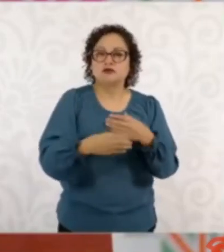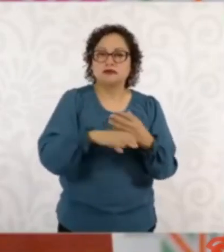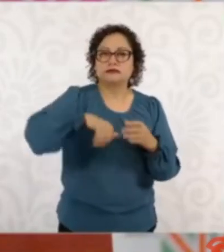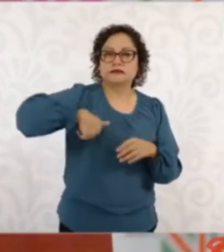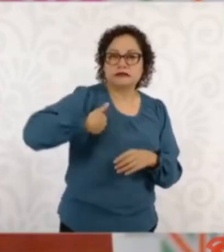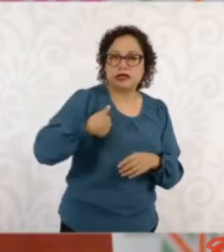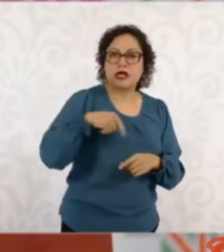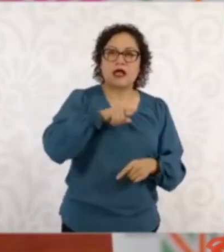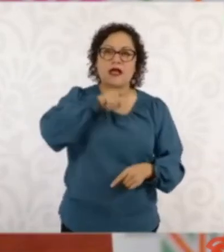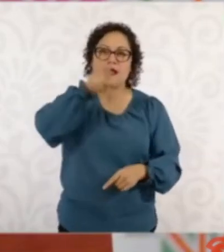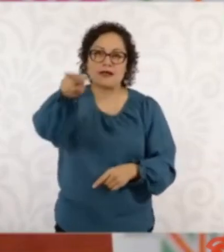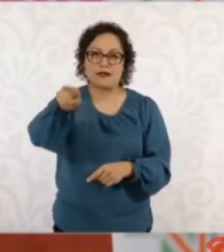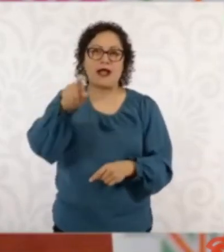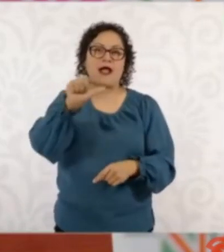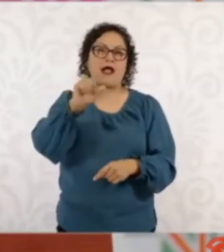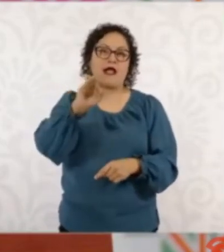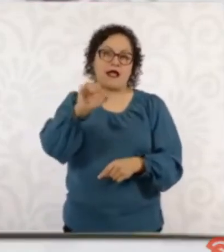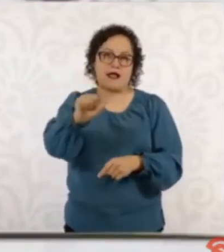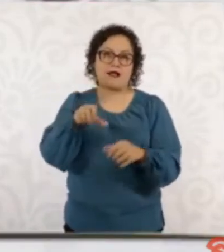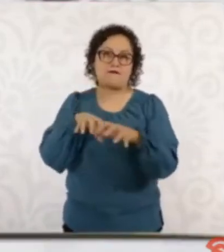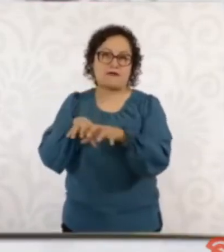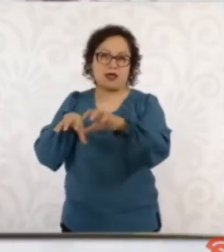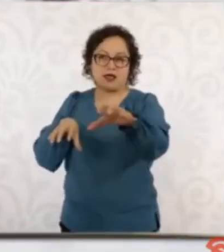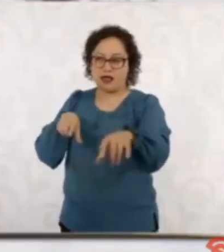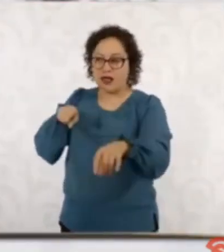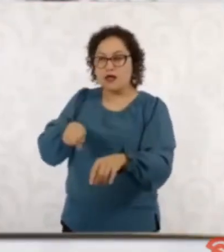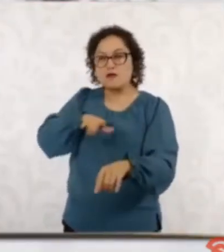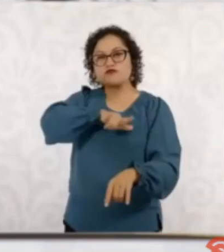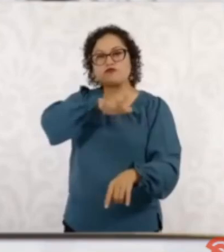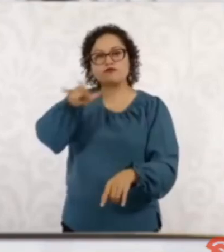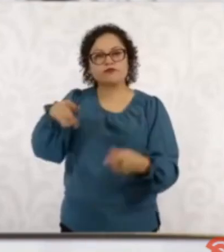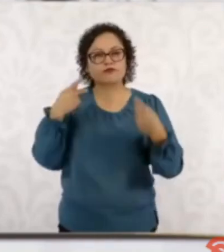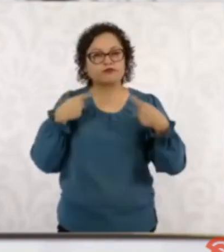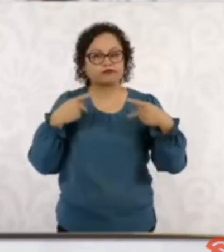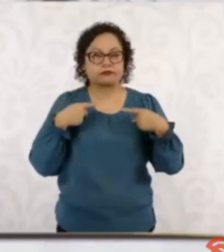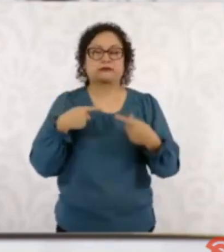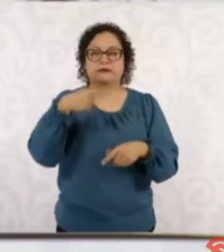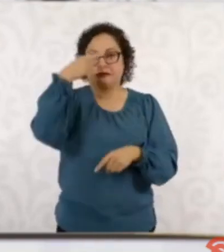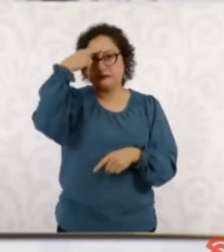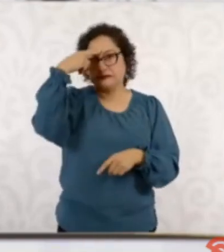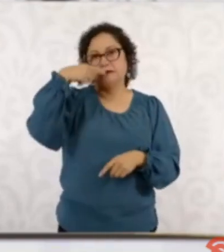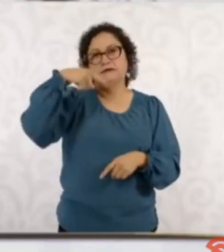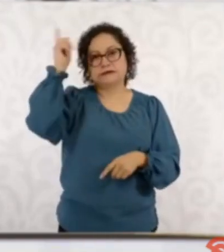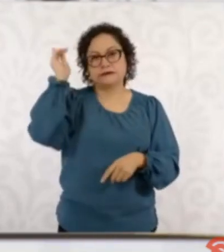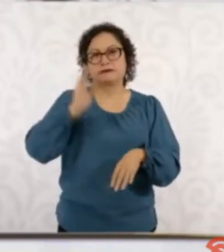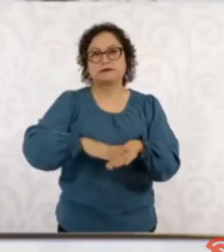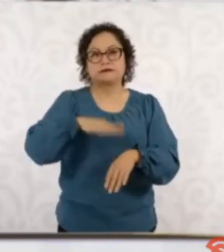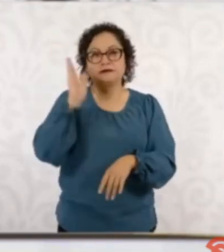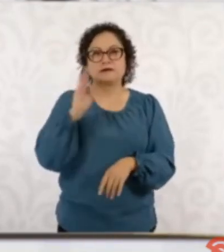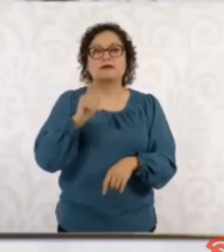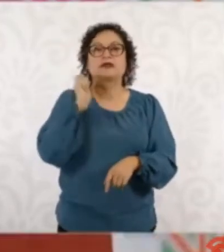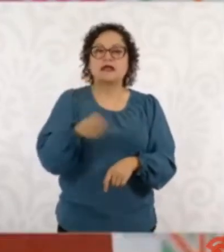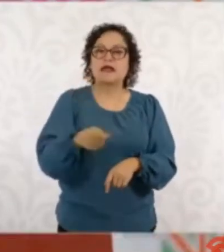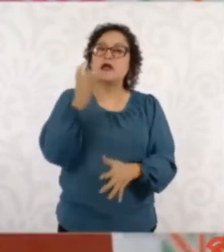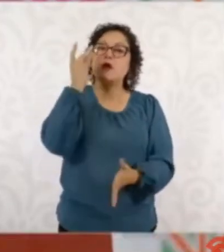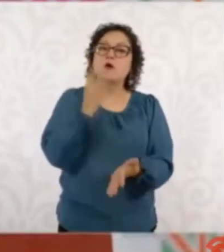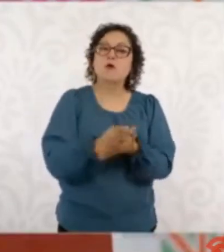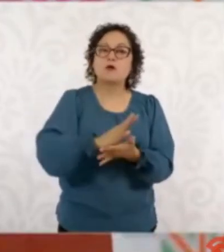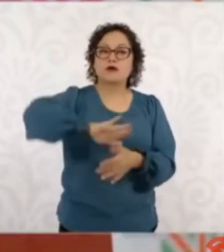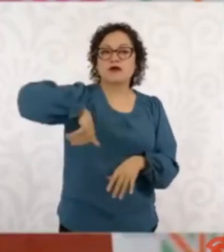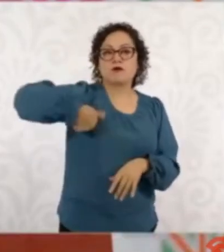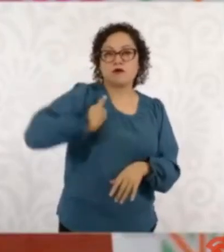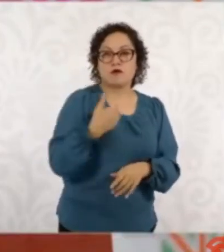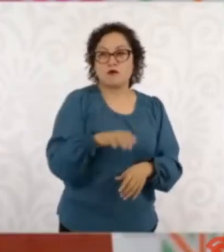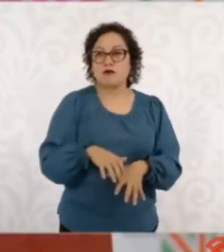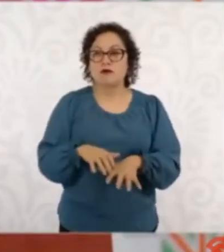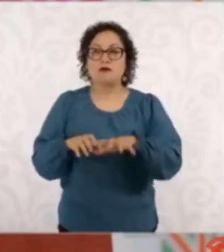Las aerolíneas que se dedican al transporte de carga, el transporte de carga dedicado, es decir, solo el transporte de carga. Las aerolíneas